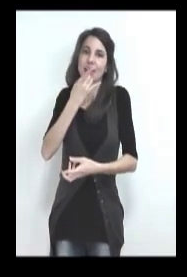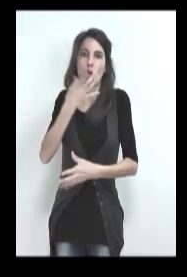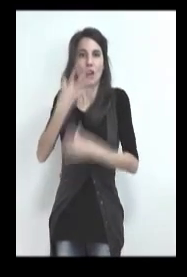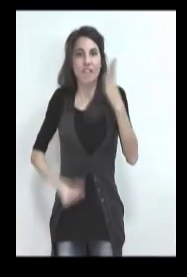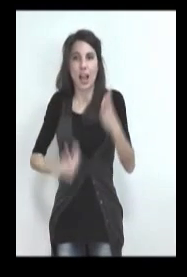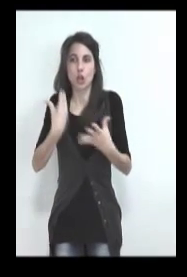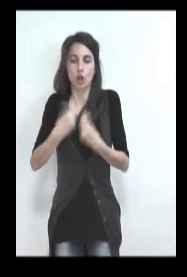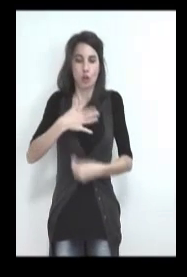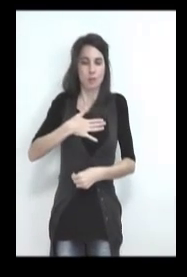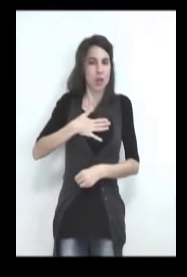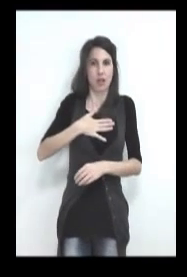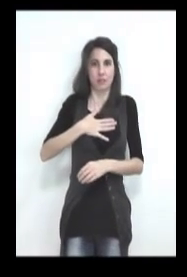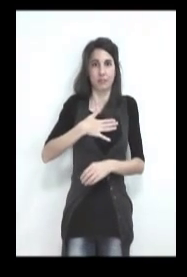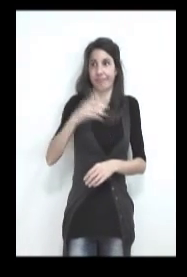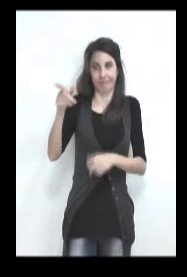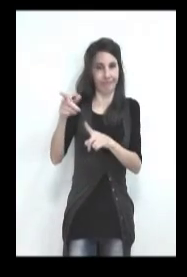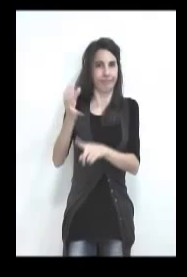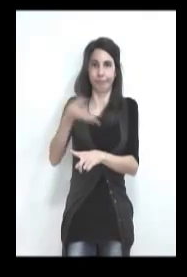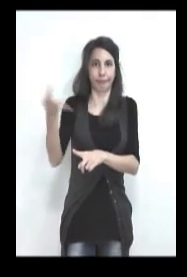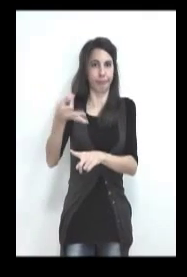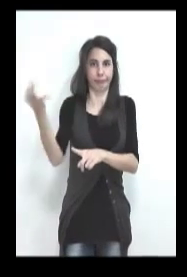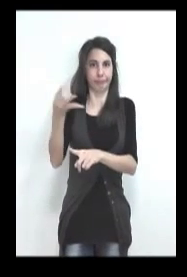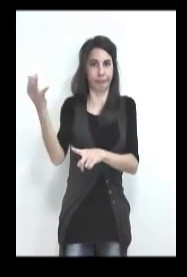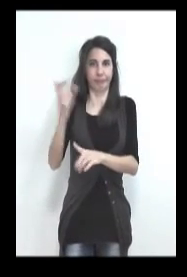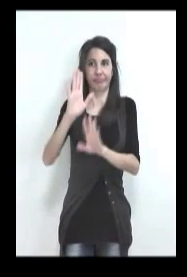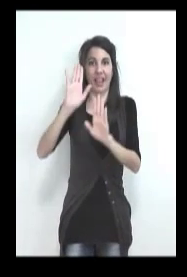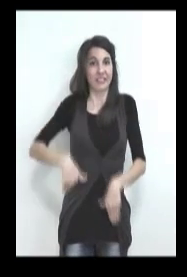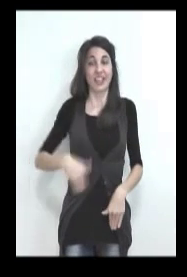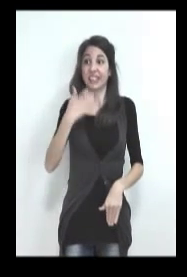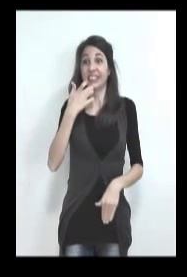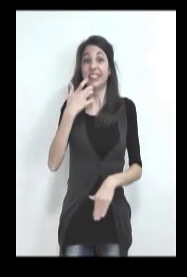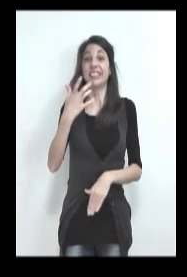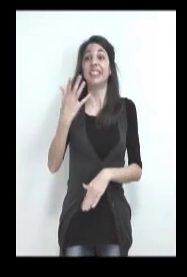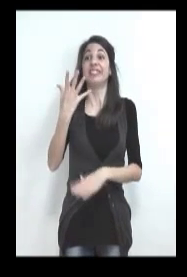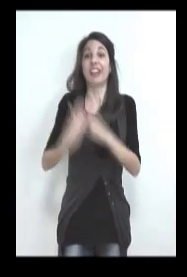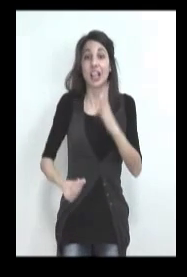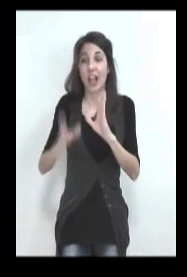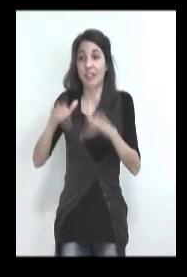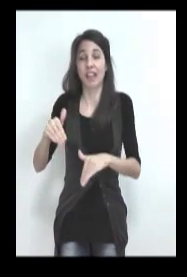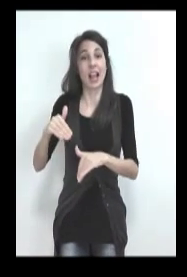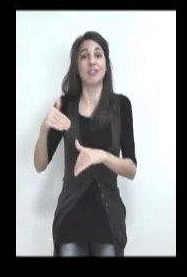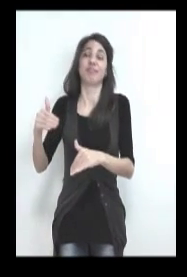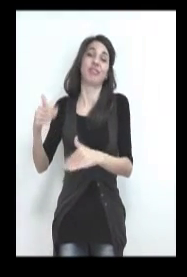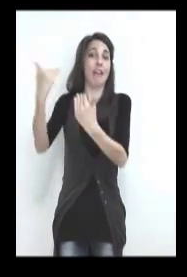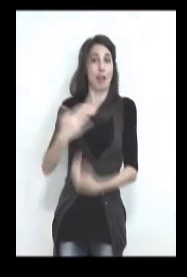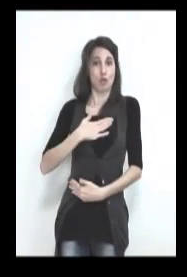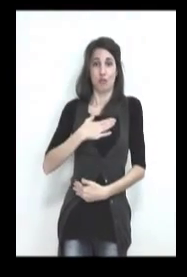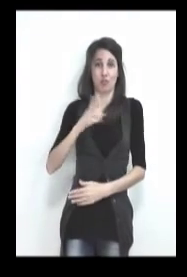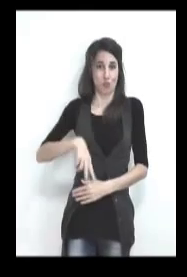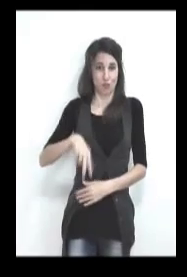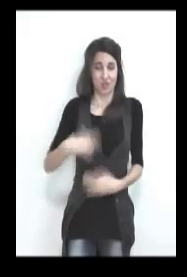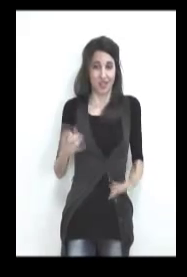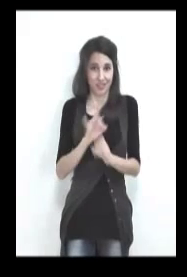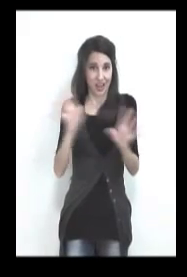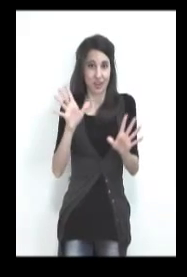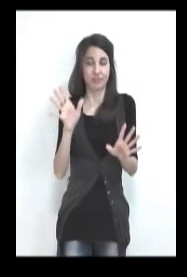da al céntimo y si hay algún tipo de error, desde luego nunca es a mi favor, pero en cualquier caso llevo varios años o muchos años en